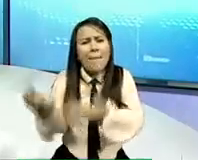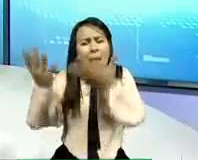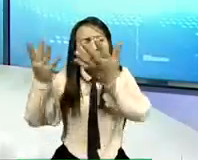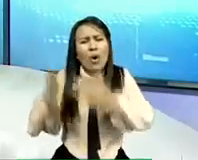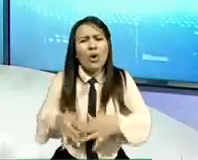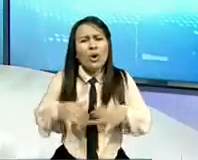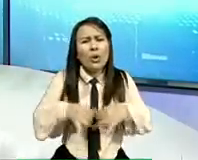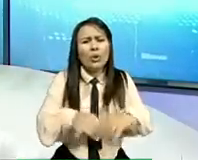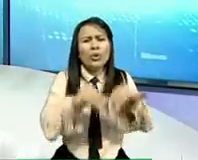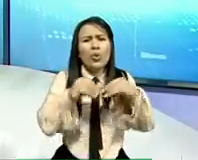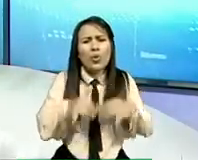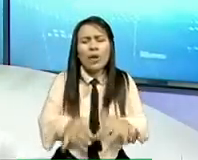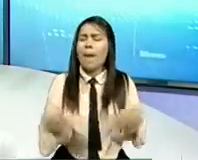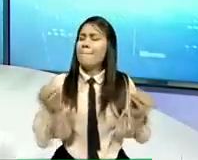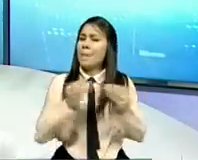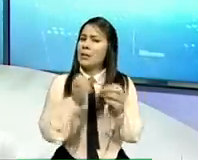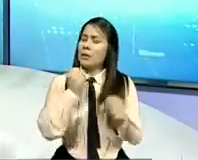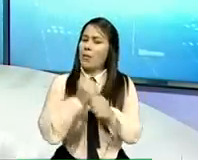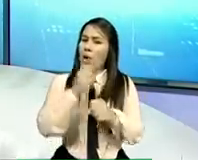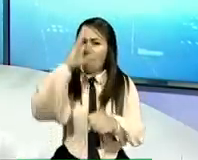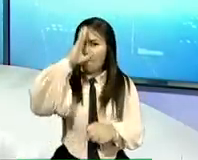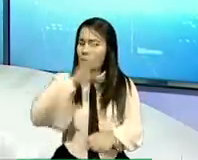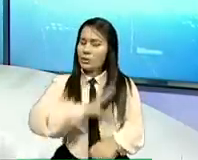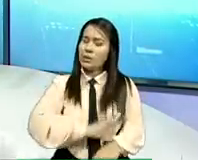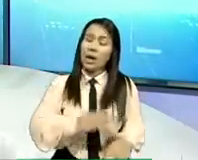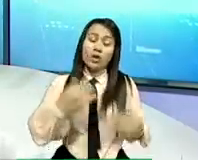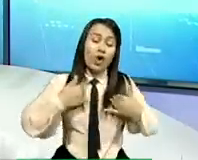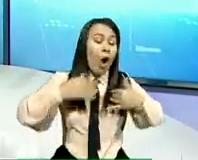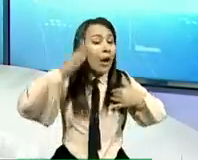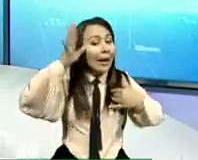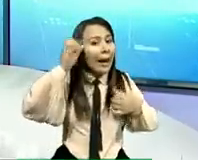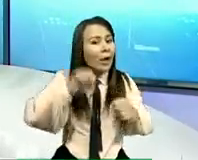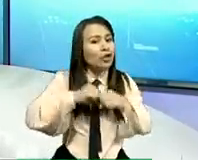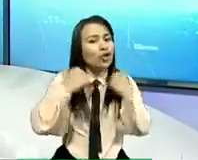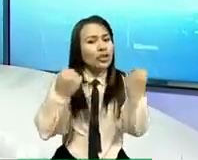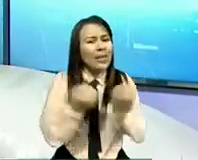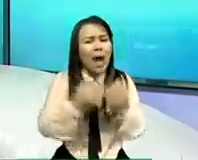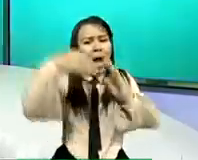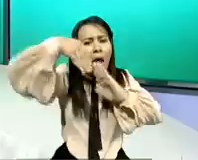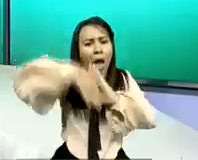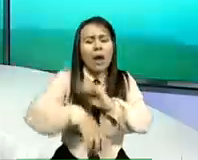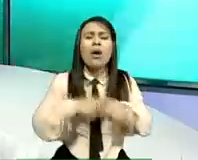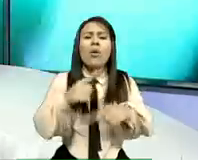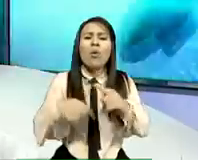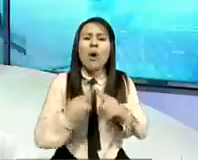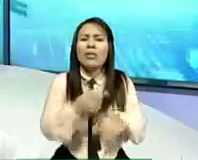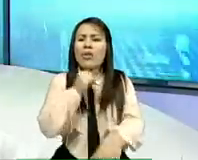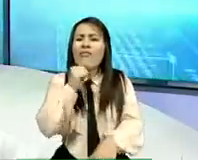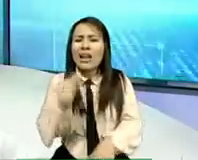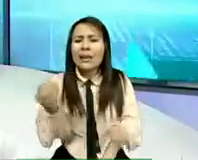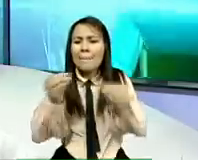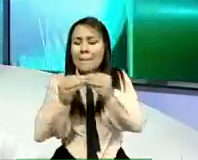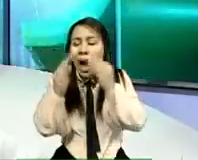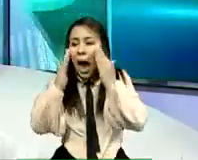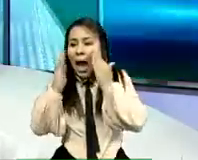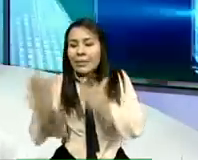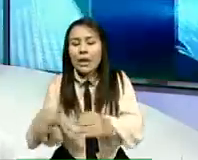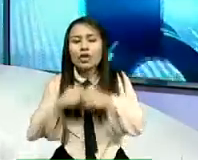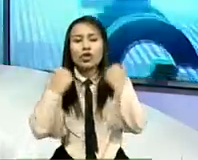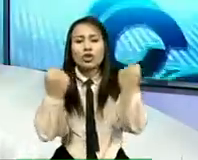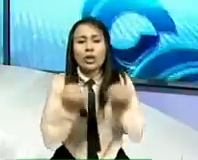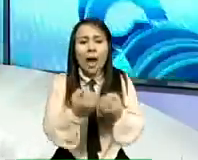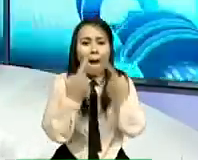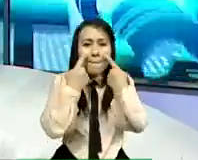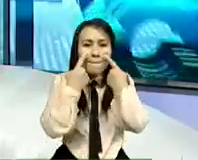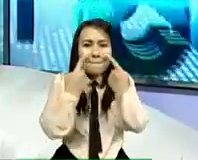y siguen, y más trabajo para la policía, y más problemas para la sociedad. ¿Y cuándo paramos esto? ¿Cuándo la sociedad se compone